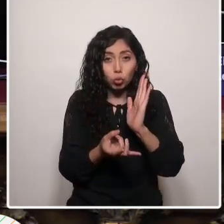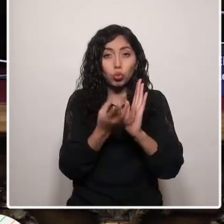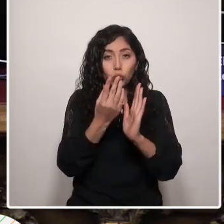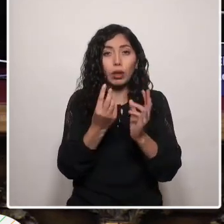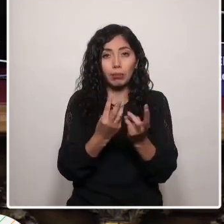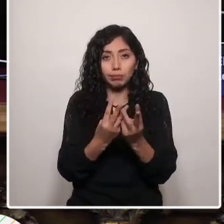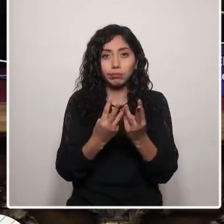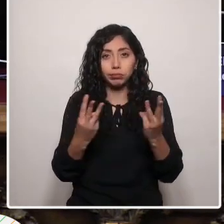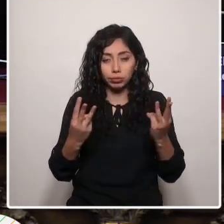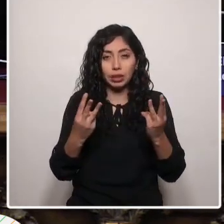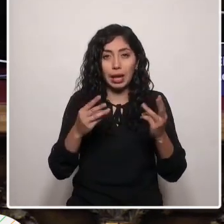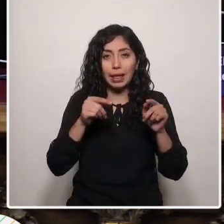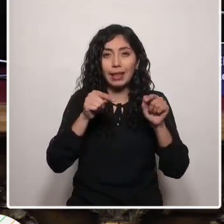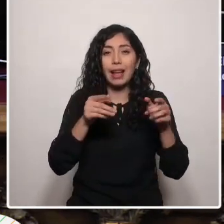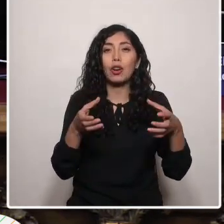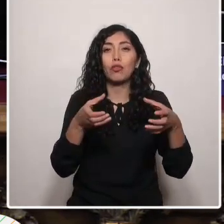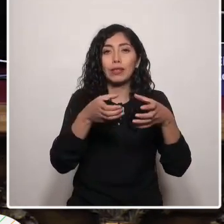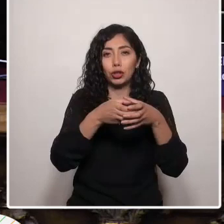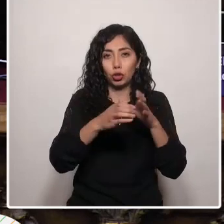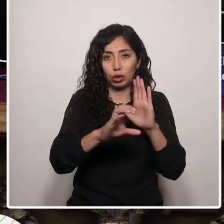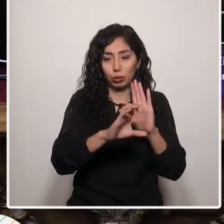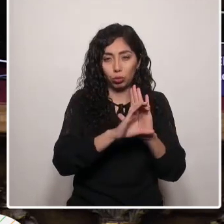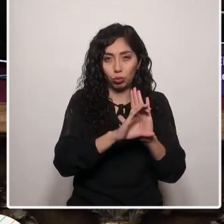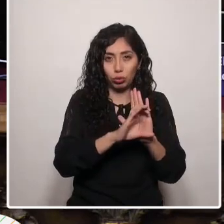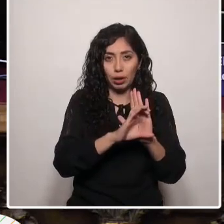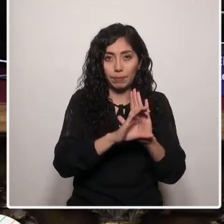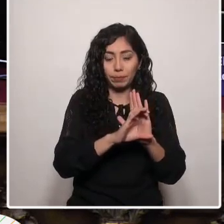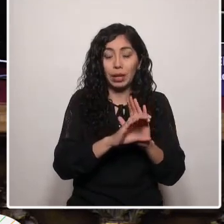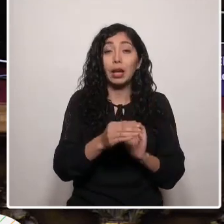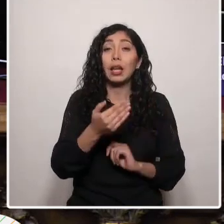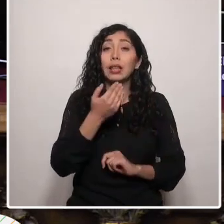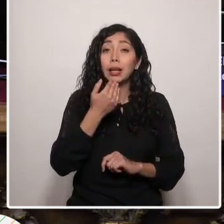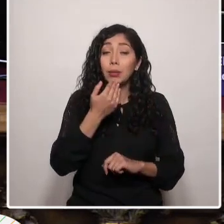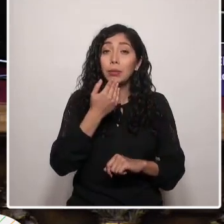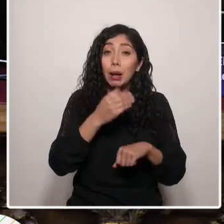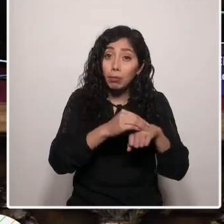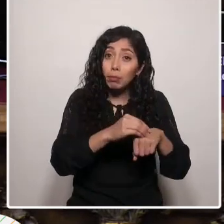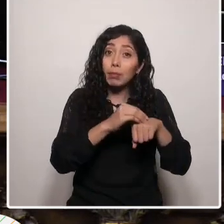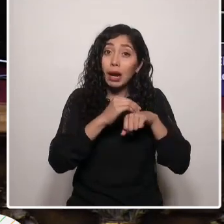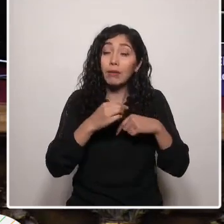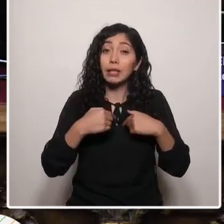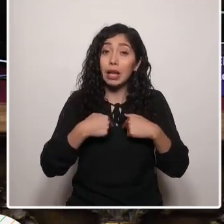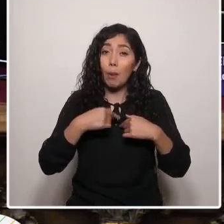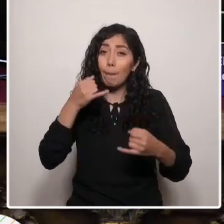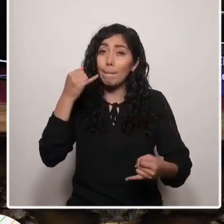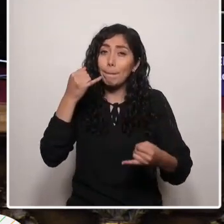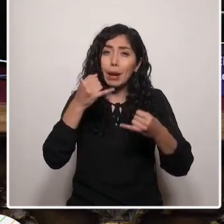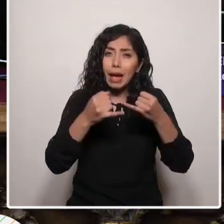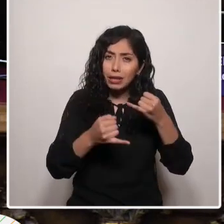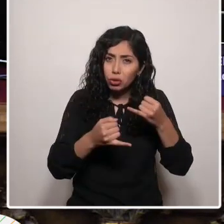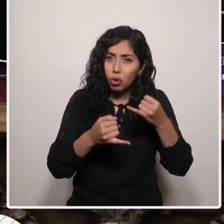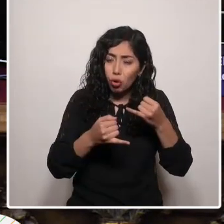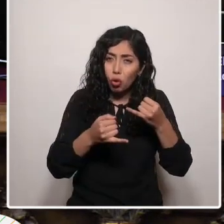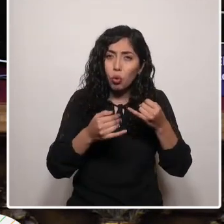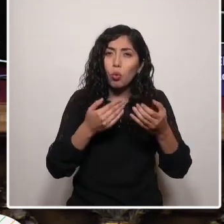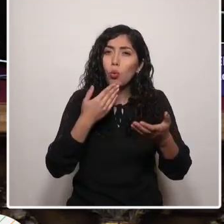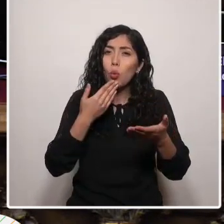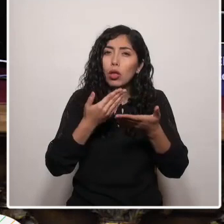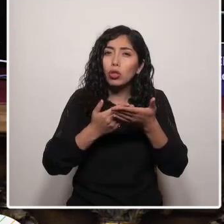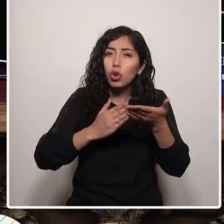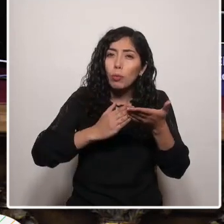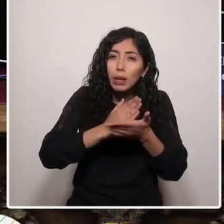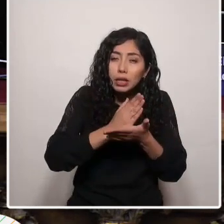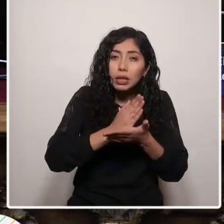de la convención. Se me ha indicado que el plazo se va a abrir dentro